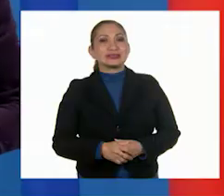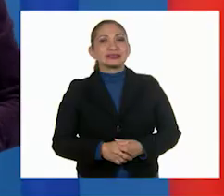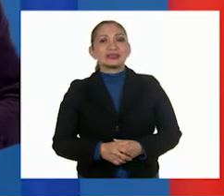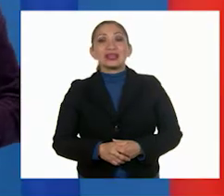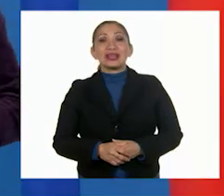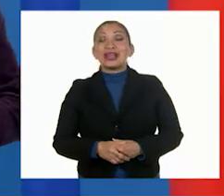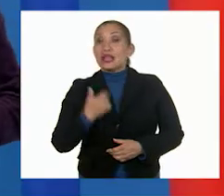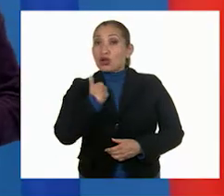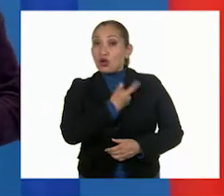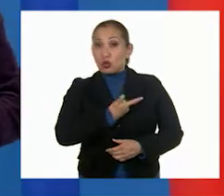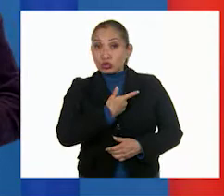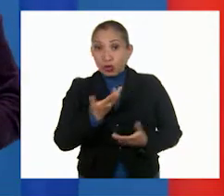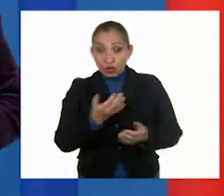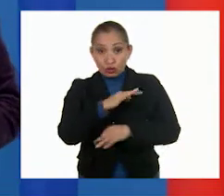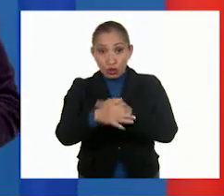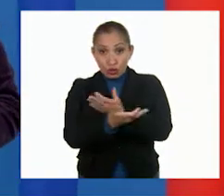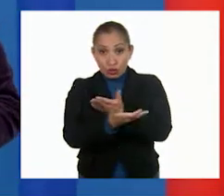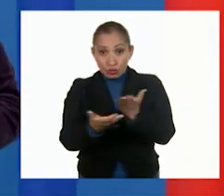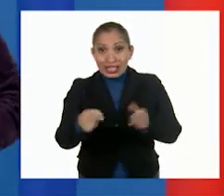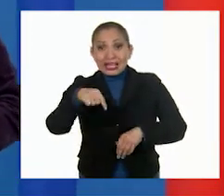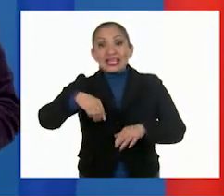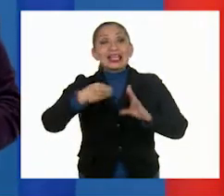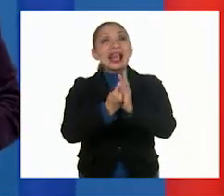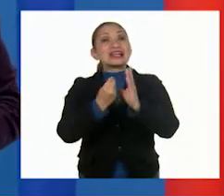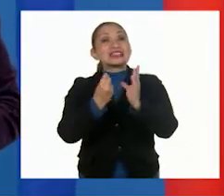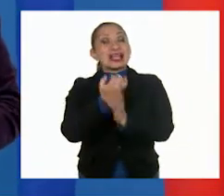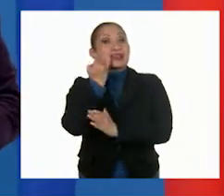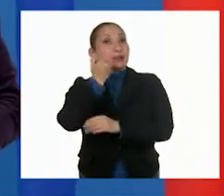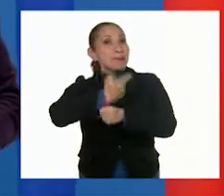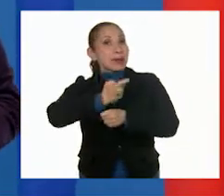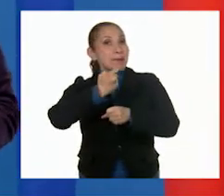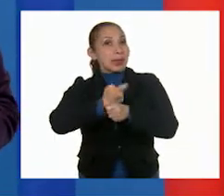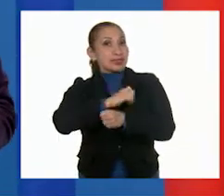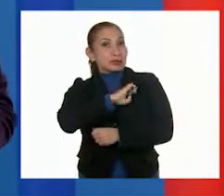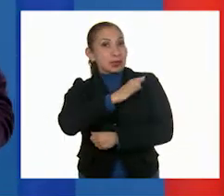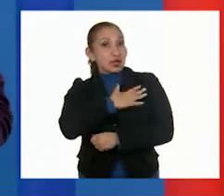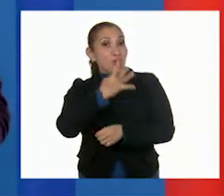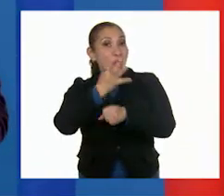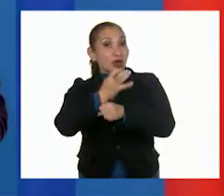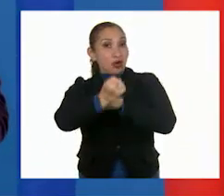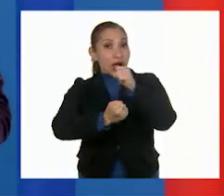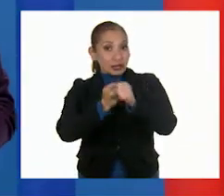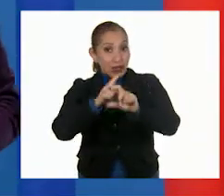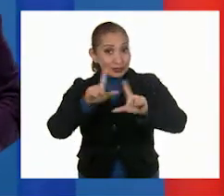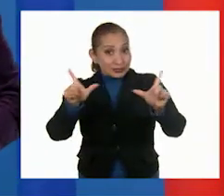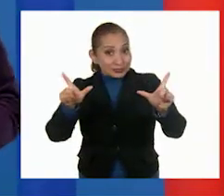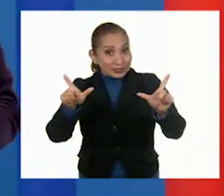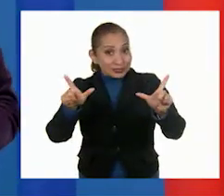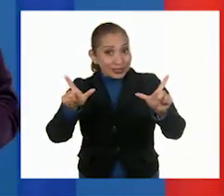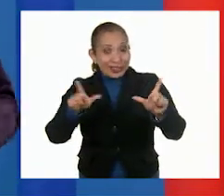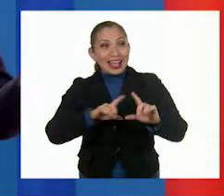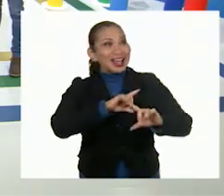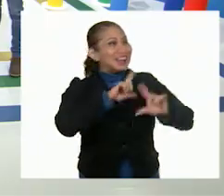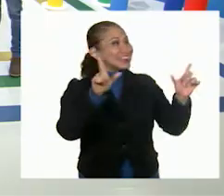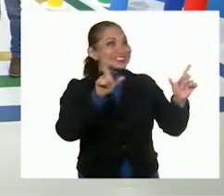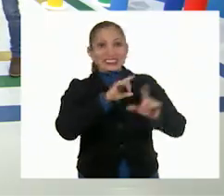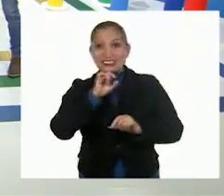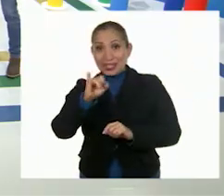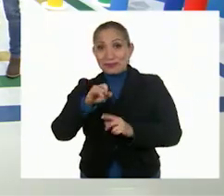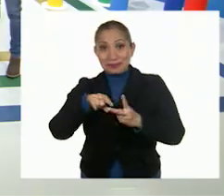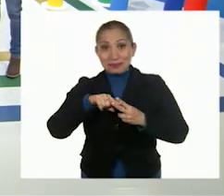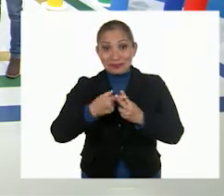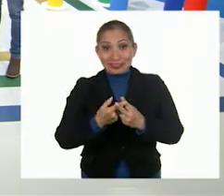Vamos a tener el gusto de estar con ustedes en esta clase de lengua materna de cuarto grado. ¿Están listos? ¡Listos!